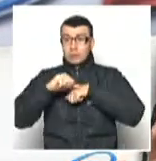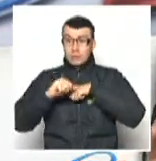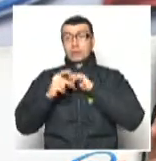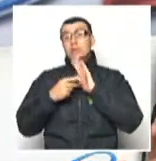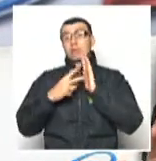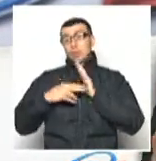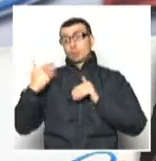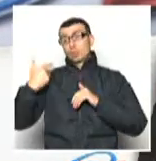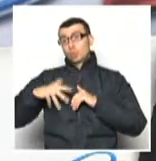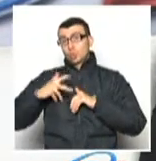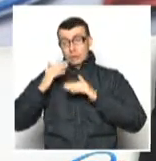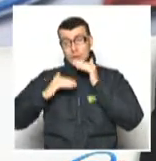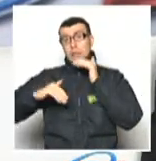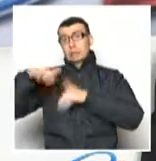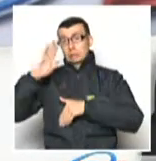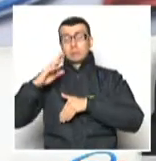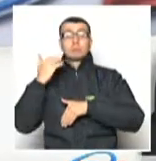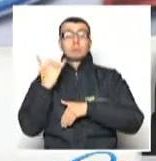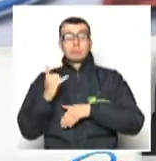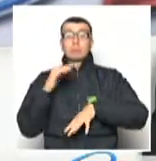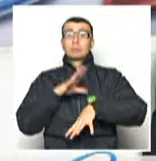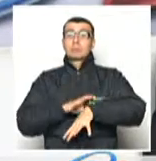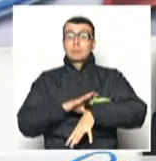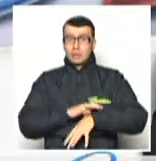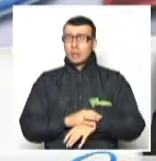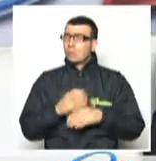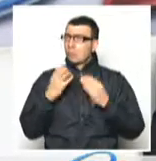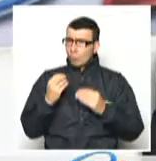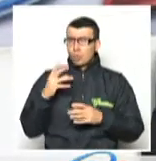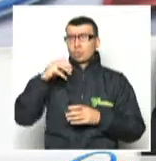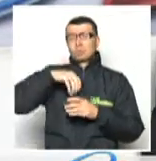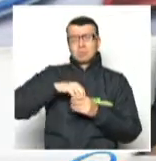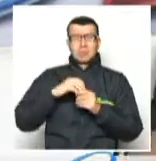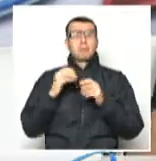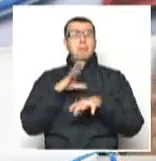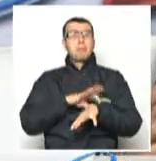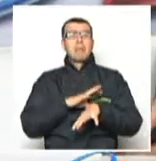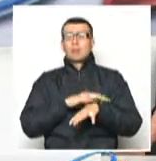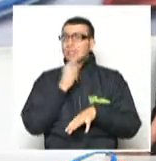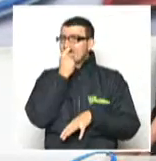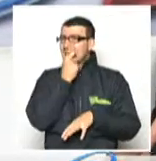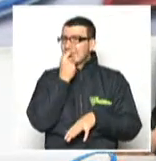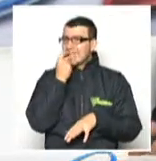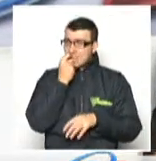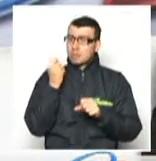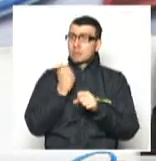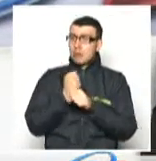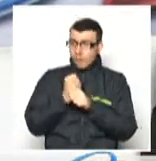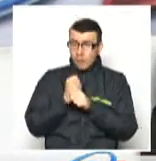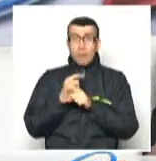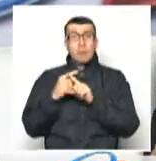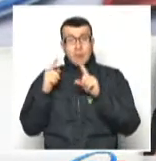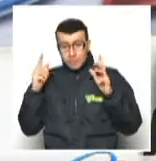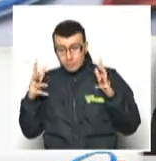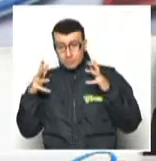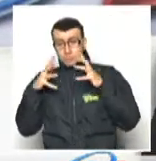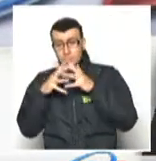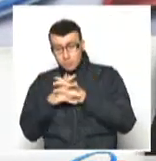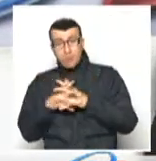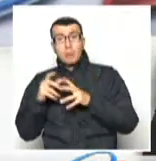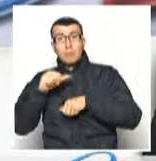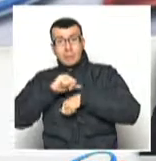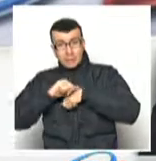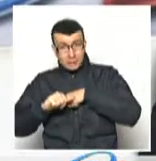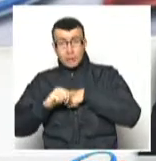medicina, que muchos odontólogos están en esta especialidad, pero en la medicina existe cirugía